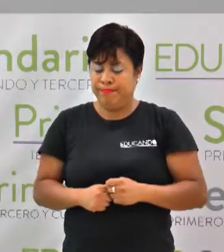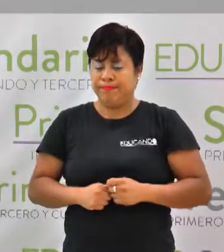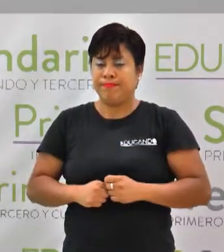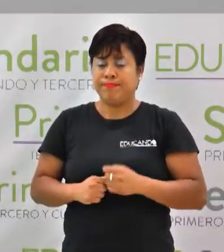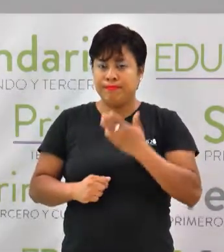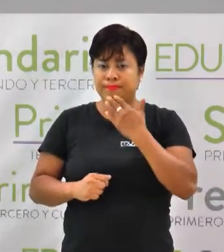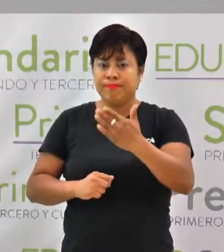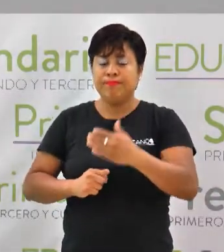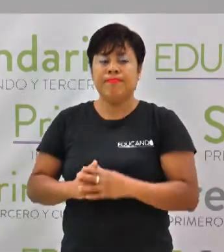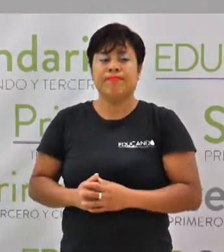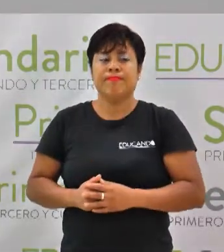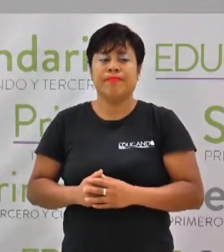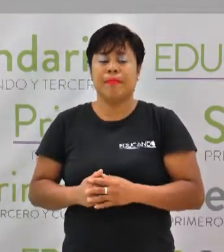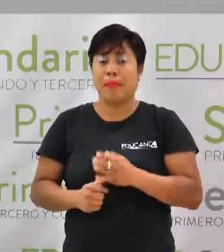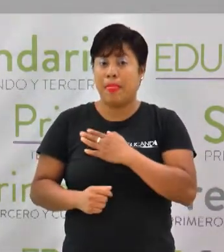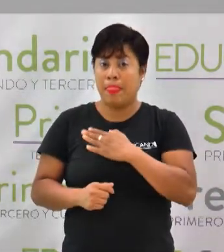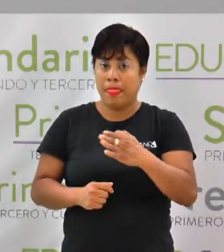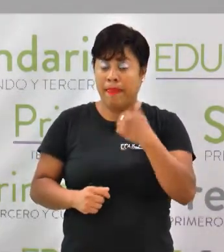Bien.